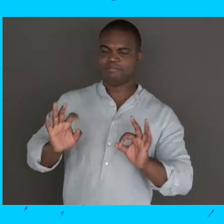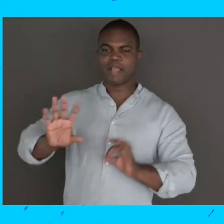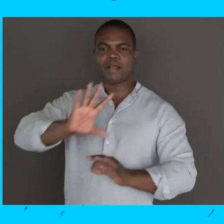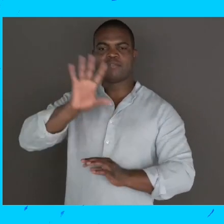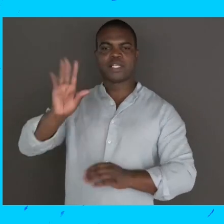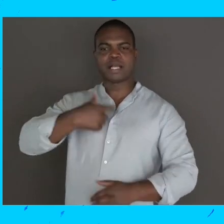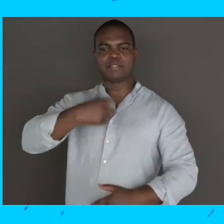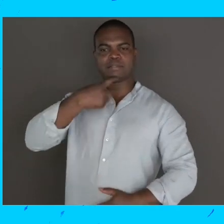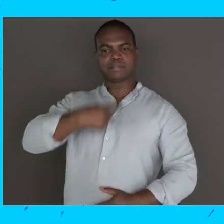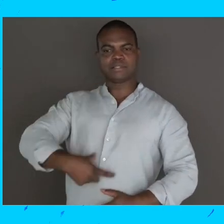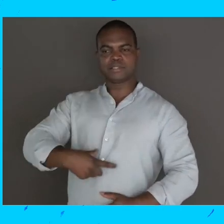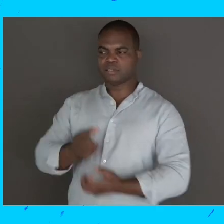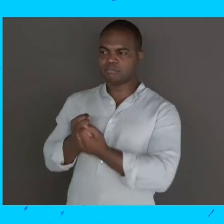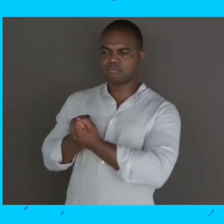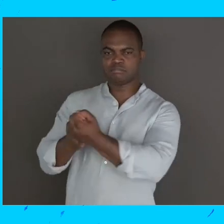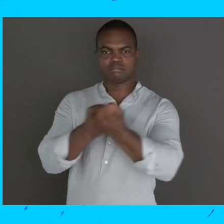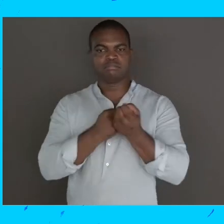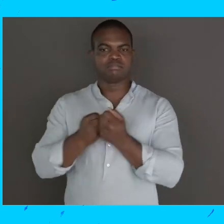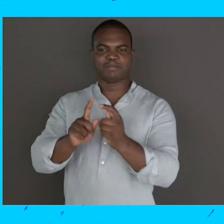nuestros adolescentes.